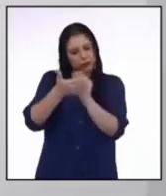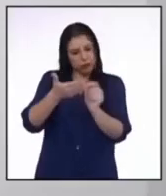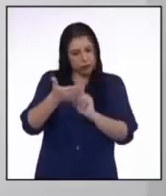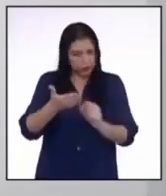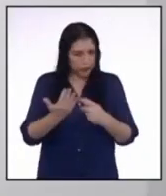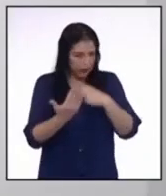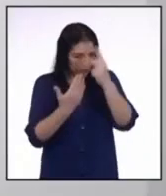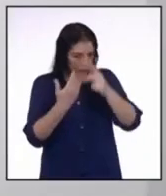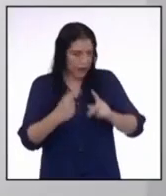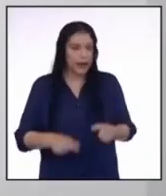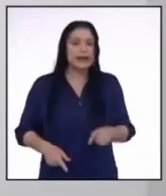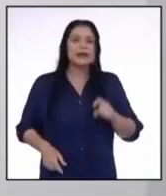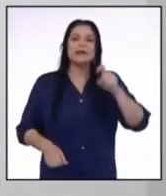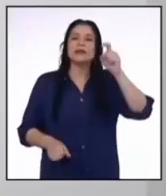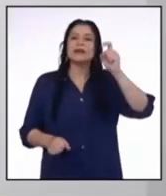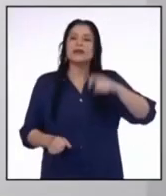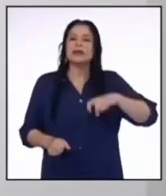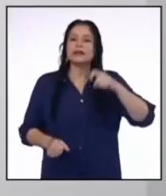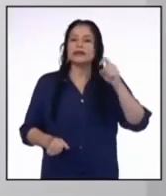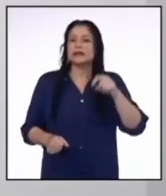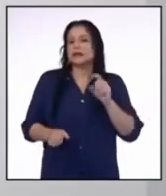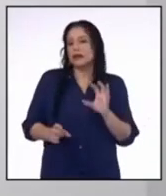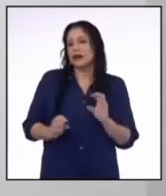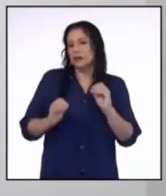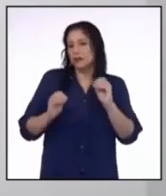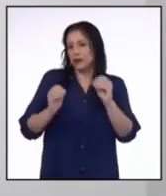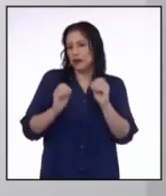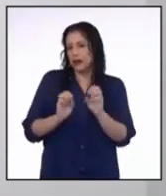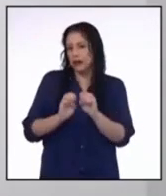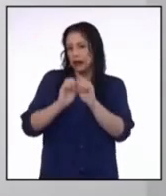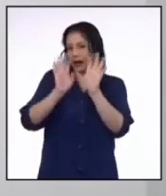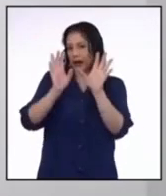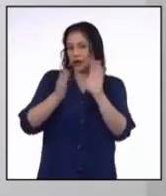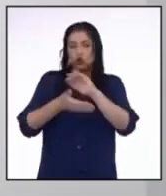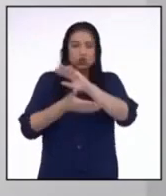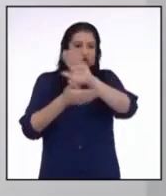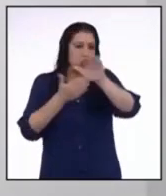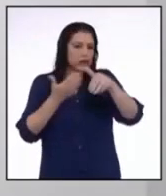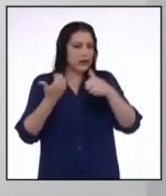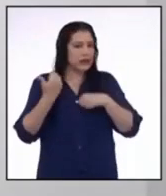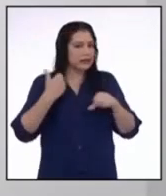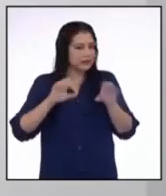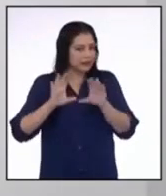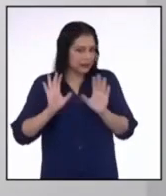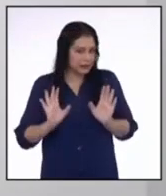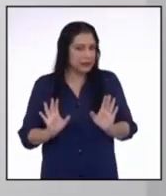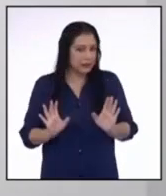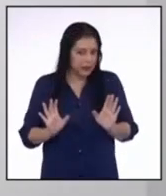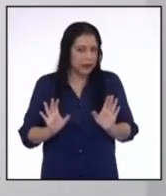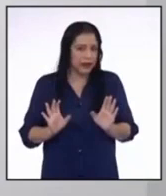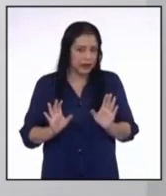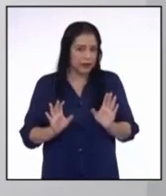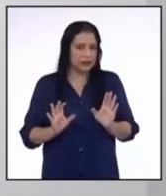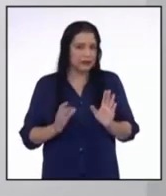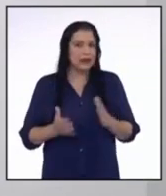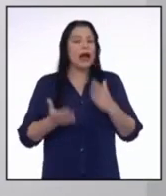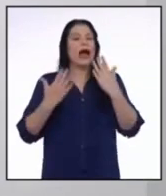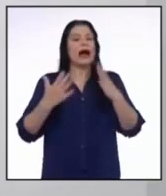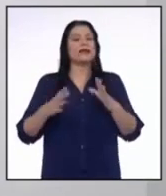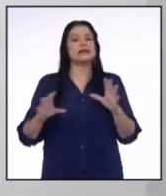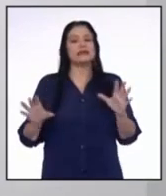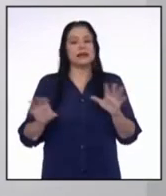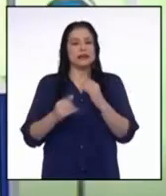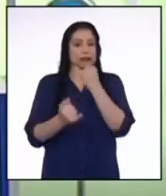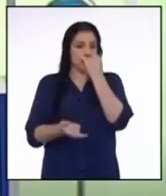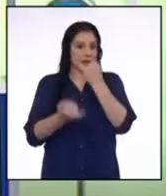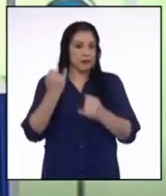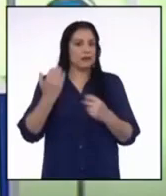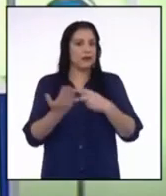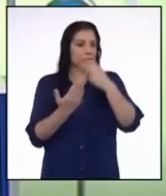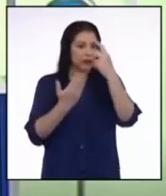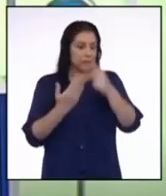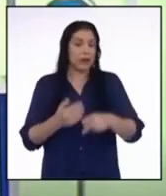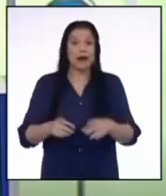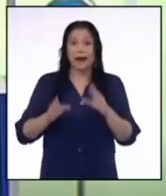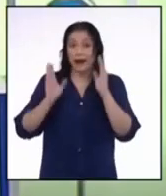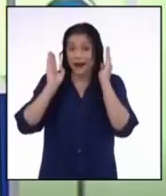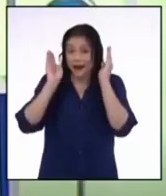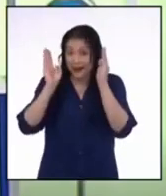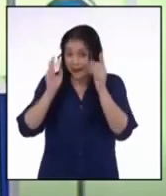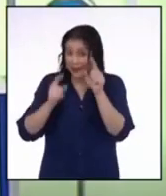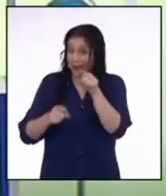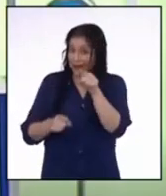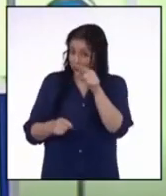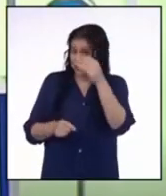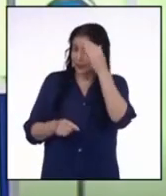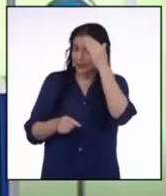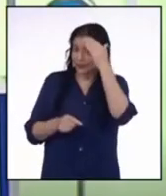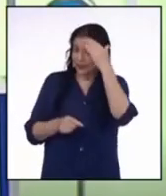Es necesario dejar establecidas todas las actividades hasta concluir el plan. ¿Escucharon, chicas y